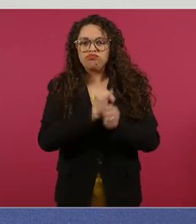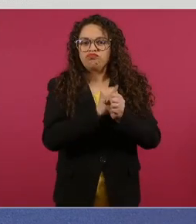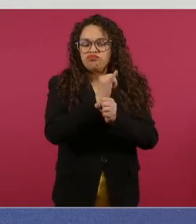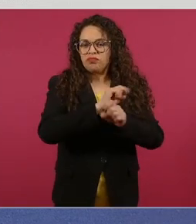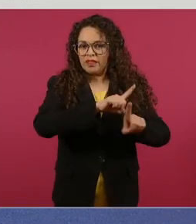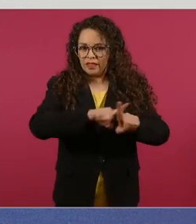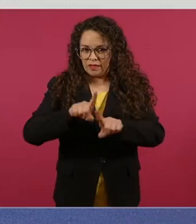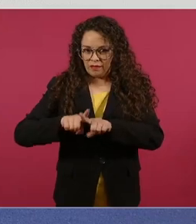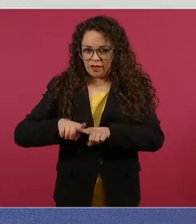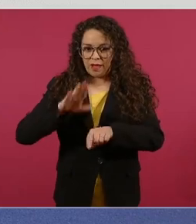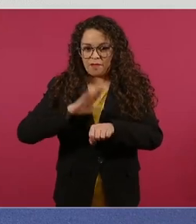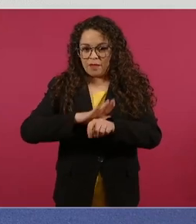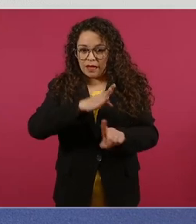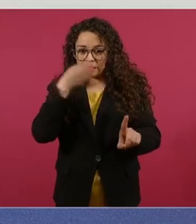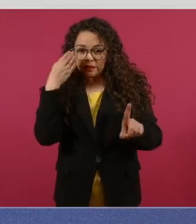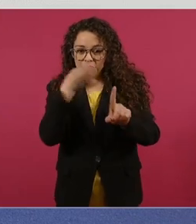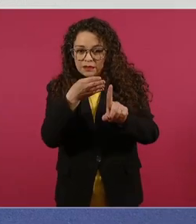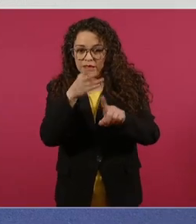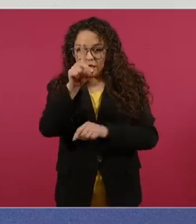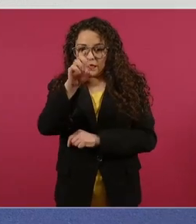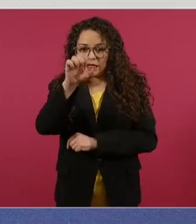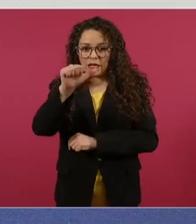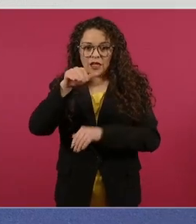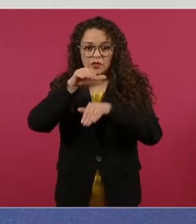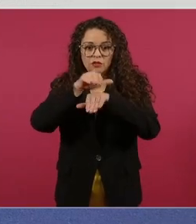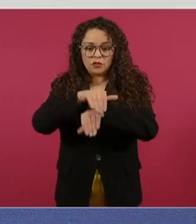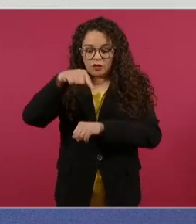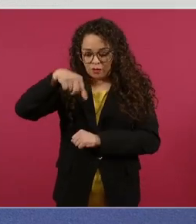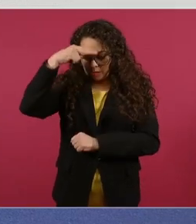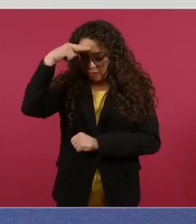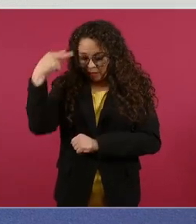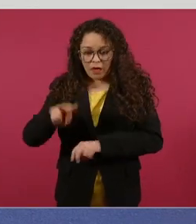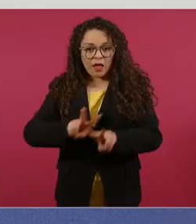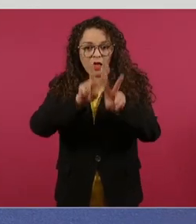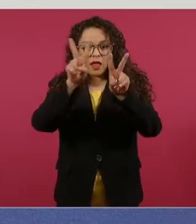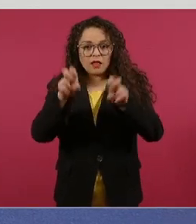en particular de la DEA en asuntos internos de México.